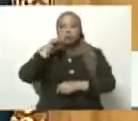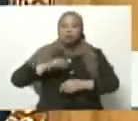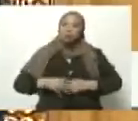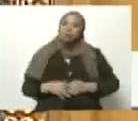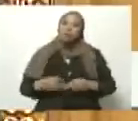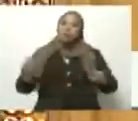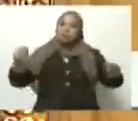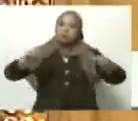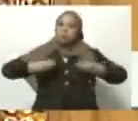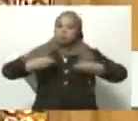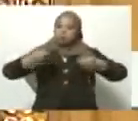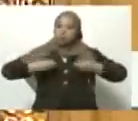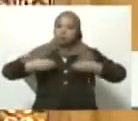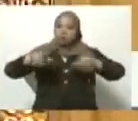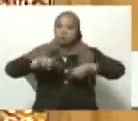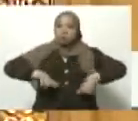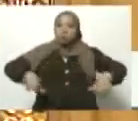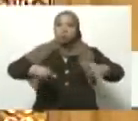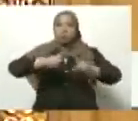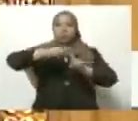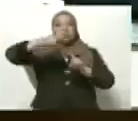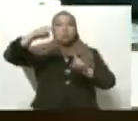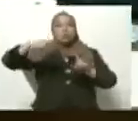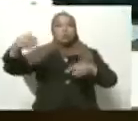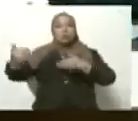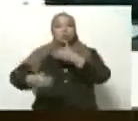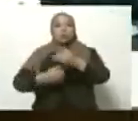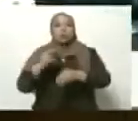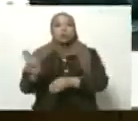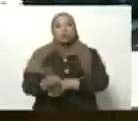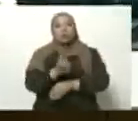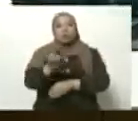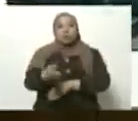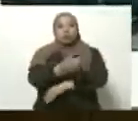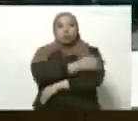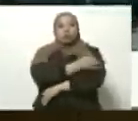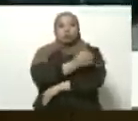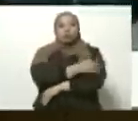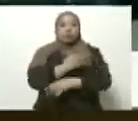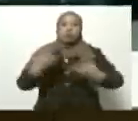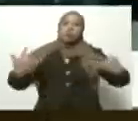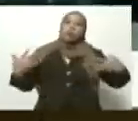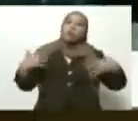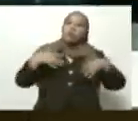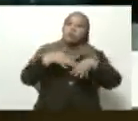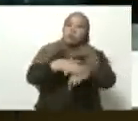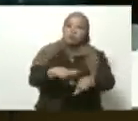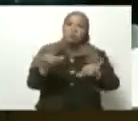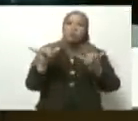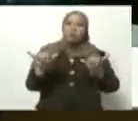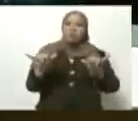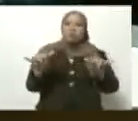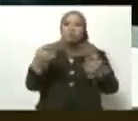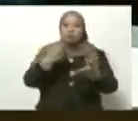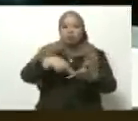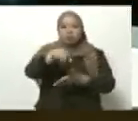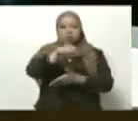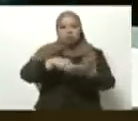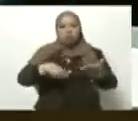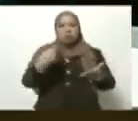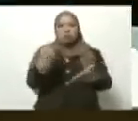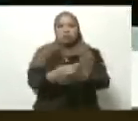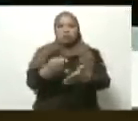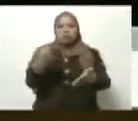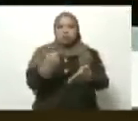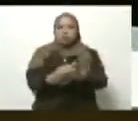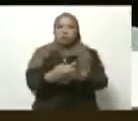vital con instalaciones eléctricas o refinerías, usando la oposición interna, lo dice el propio Milley. Financiamiento de bandas